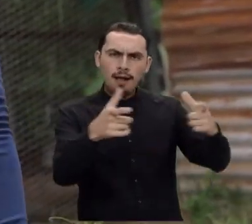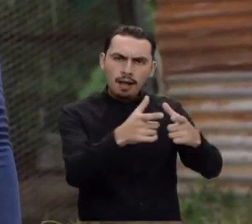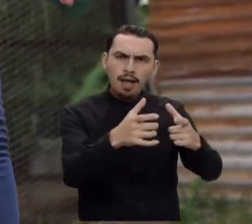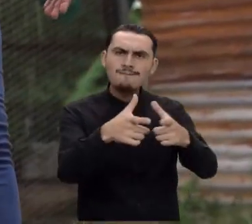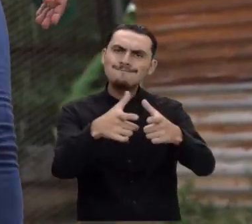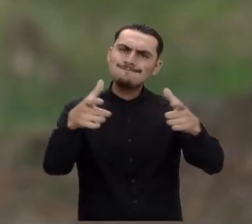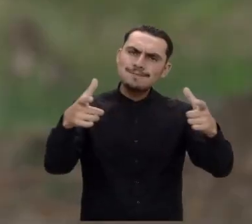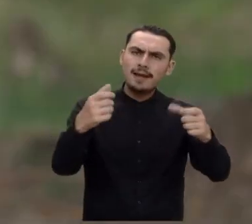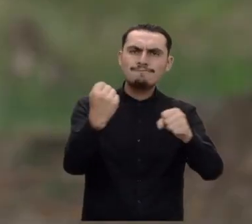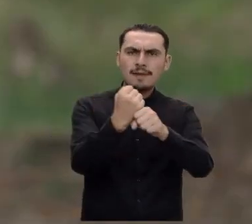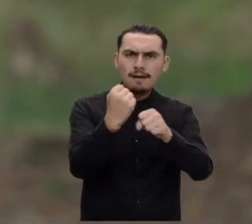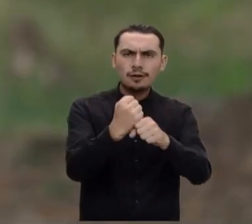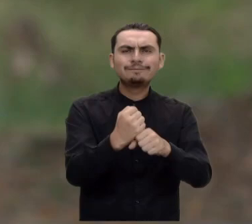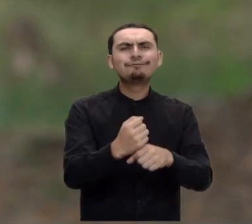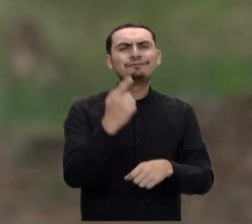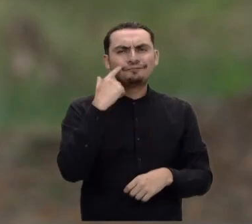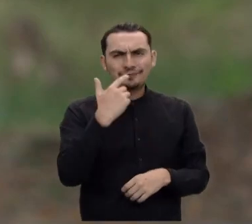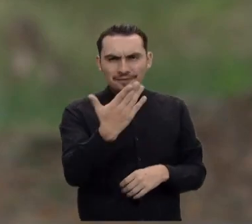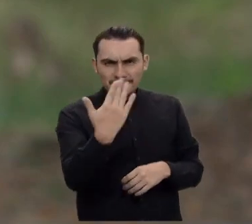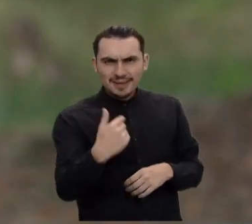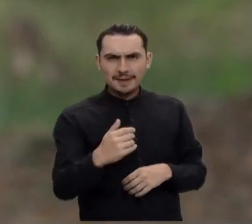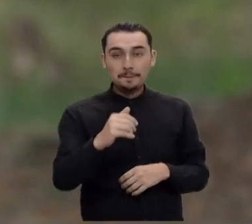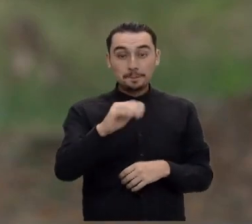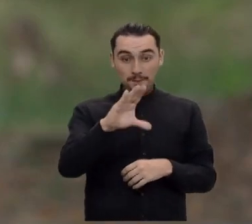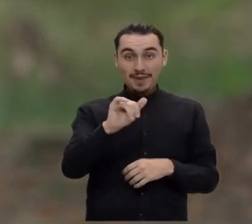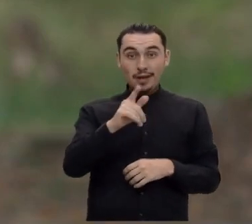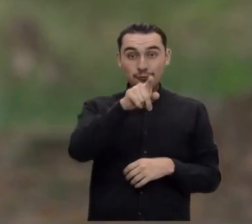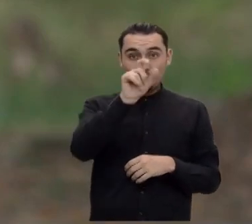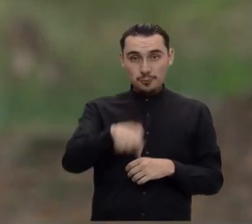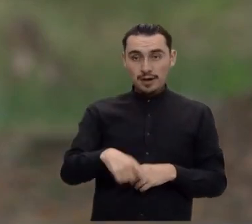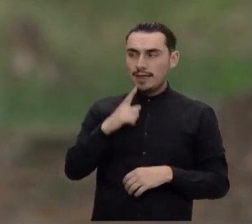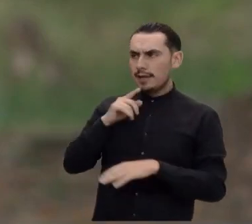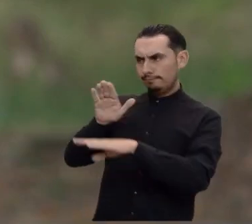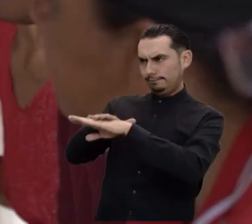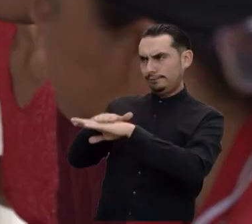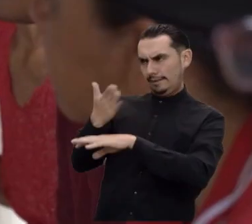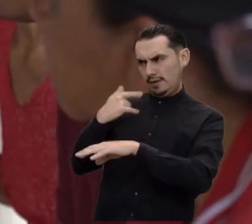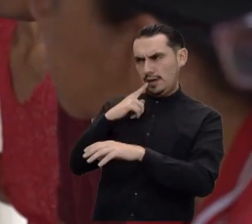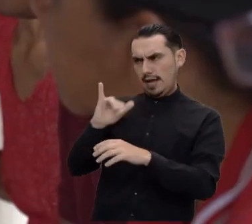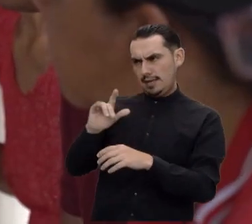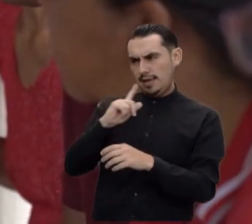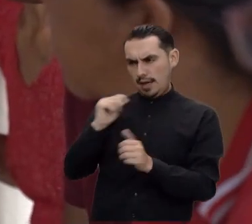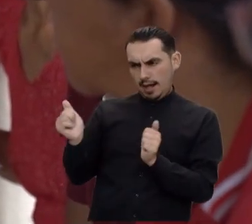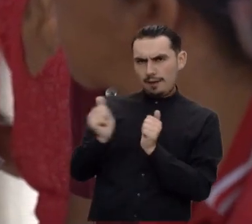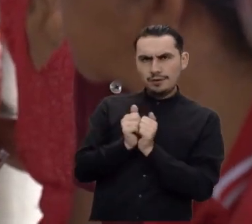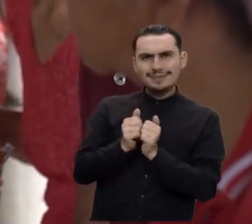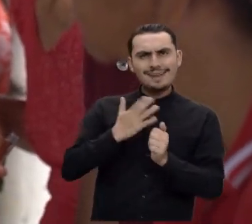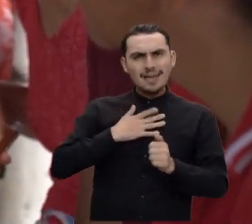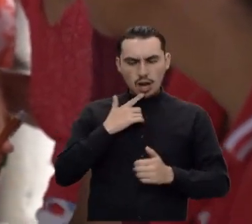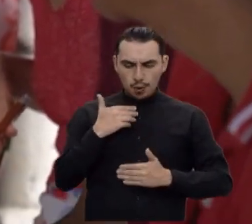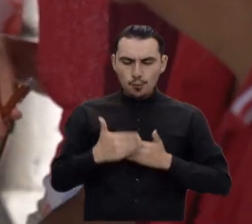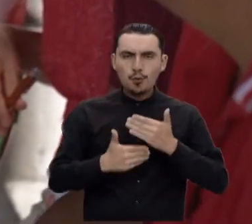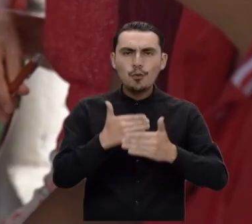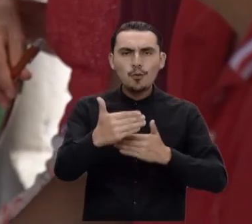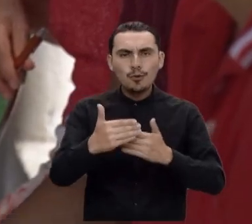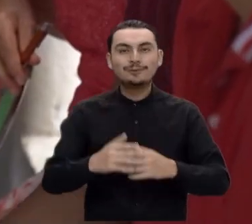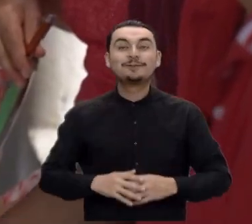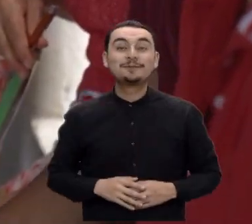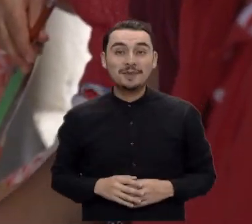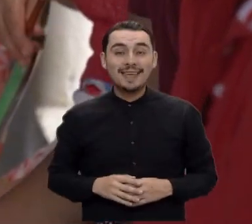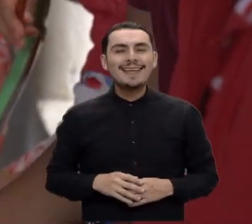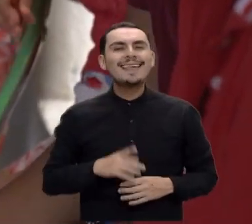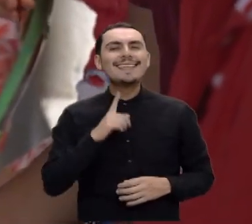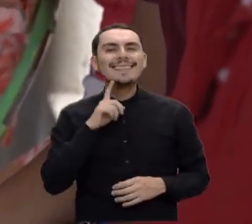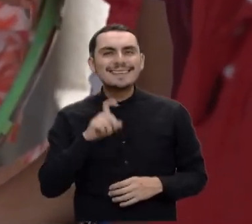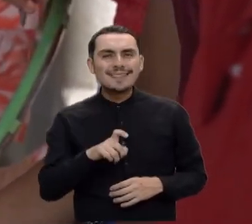medianos productores para que se acerquen al ICA y soliciten el acompañamiento en sus procesos productivos,